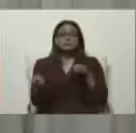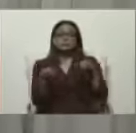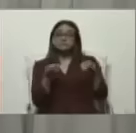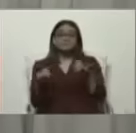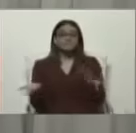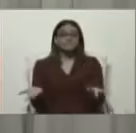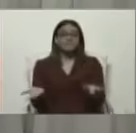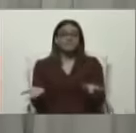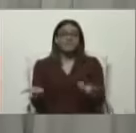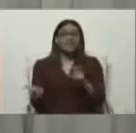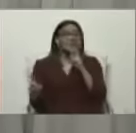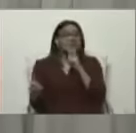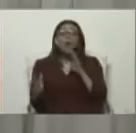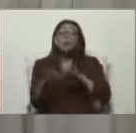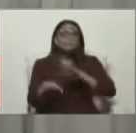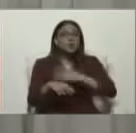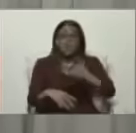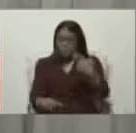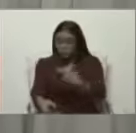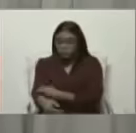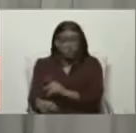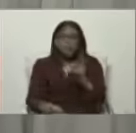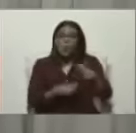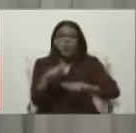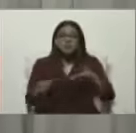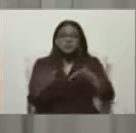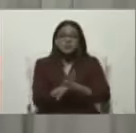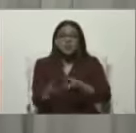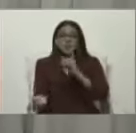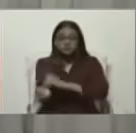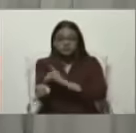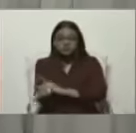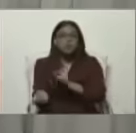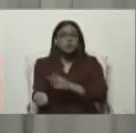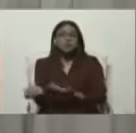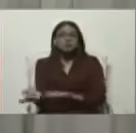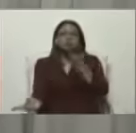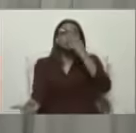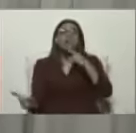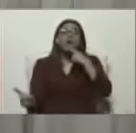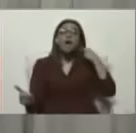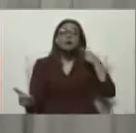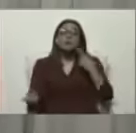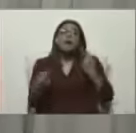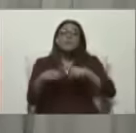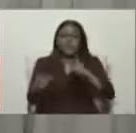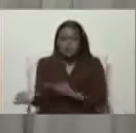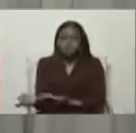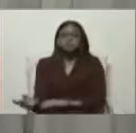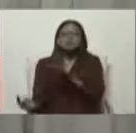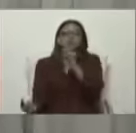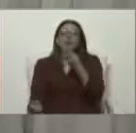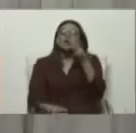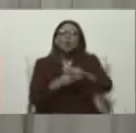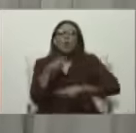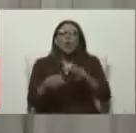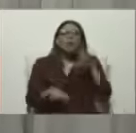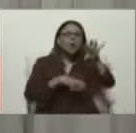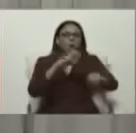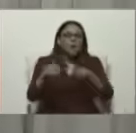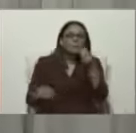Porque si no te pones la insulina, te sube el azúcar, pero si te pones la insulina, no tiene cómo comprar la